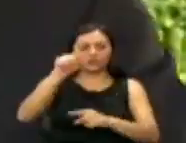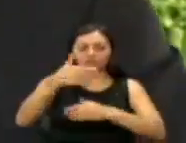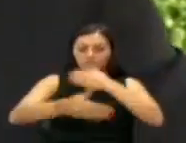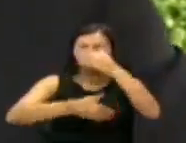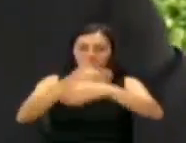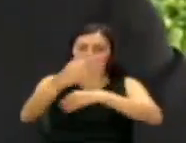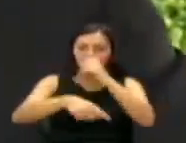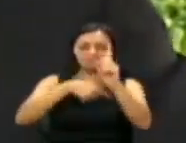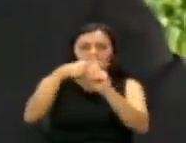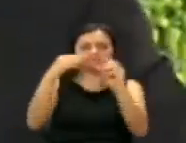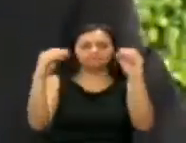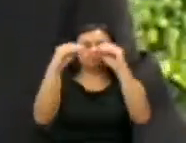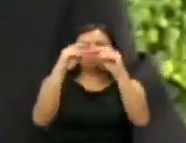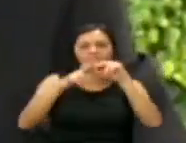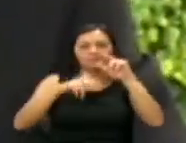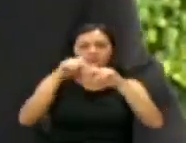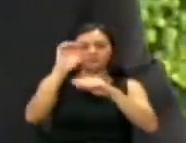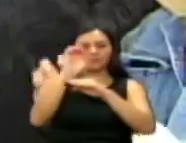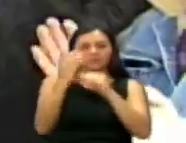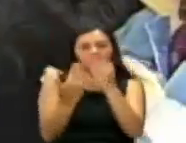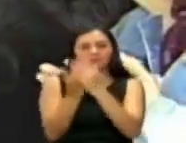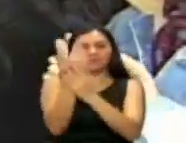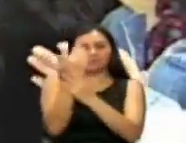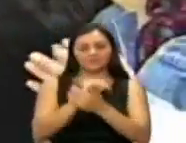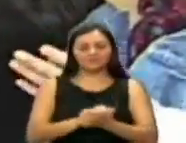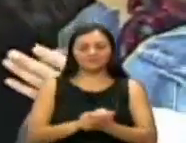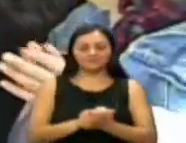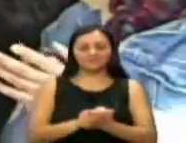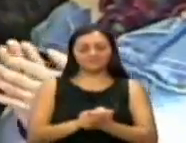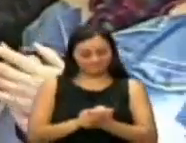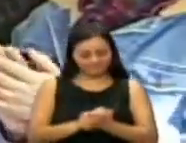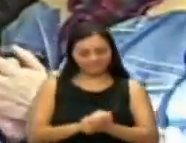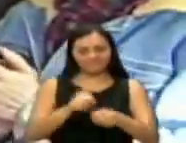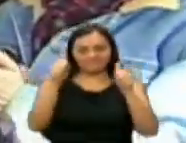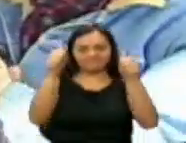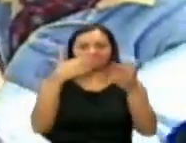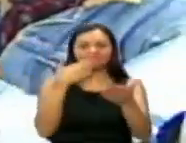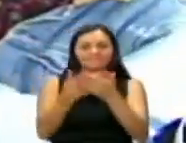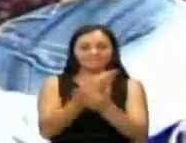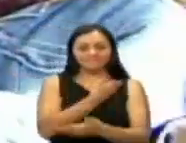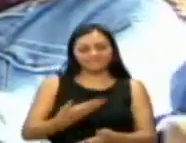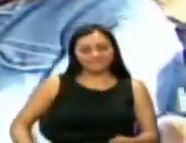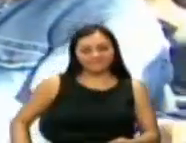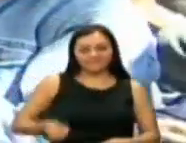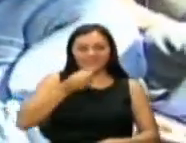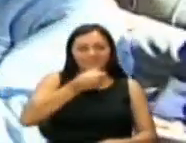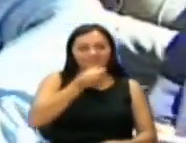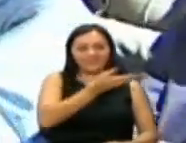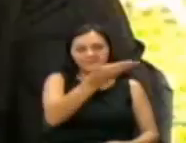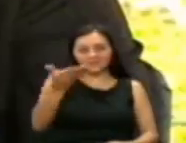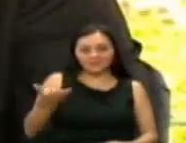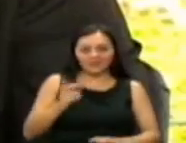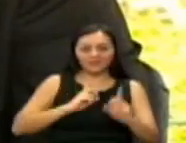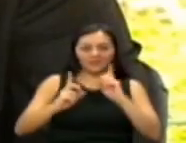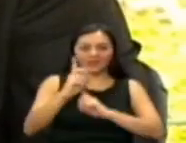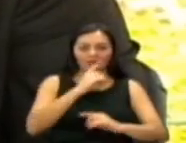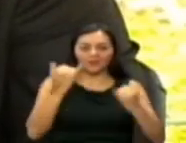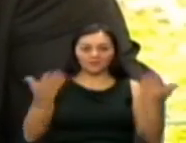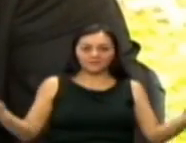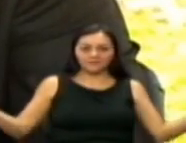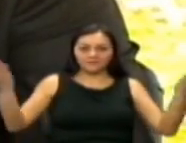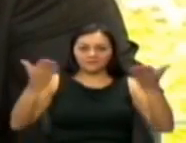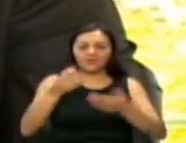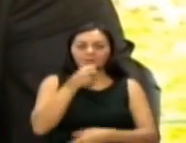adelante y seguiremos construyendo la patria nueva. Muy bien, agradecemos al presidente de la República, Rafael Correa, por este diálogo que ha mantenido